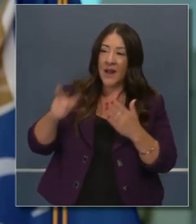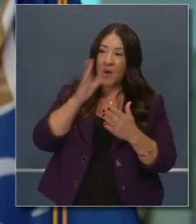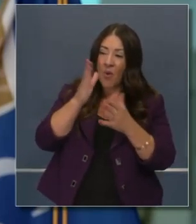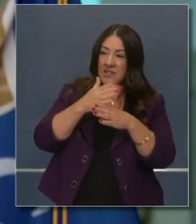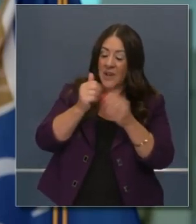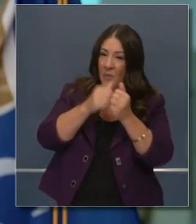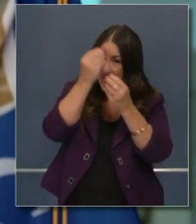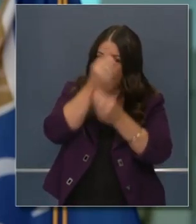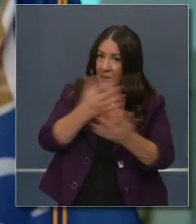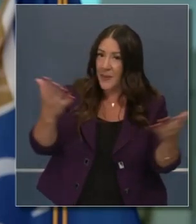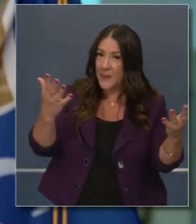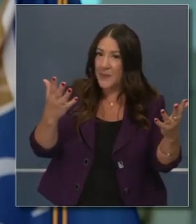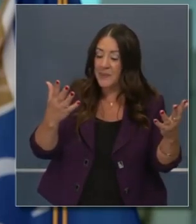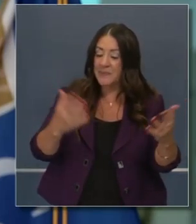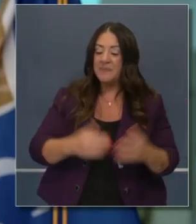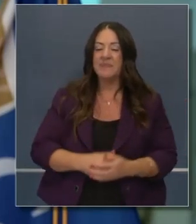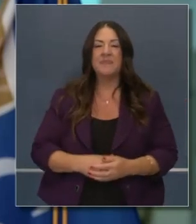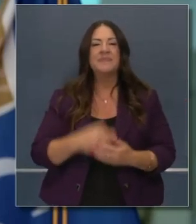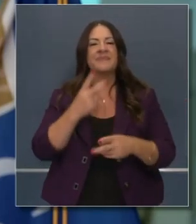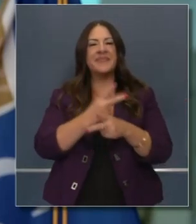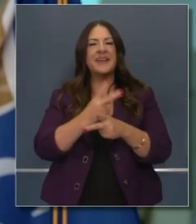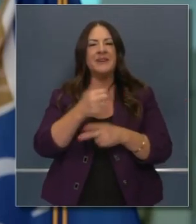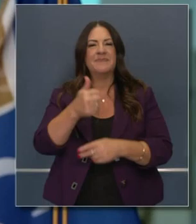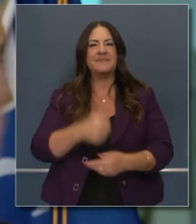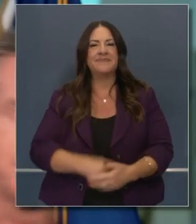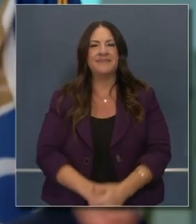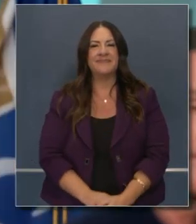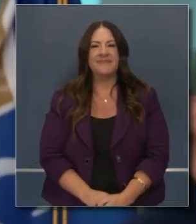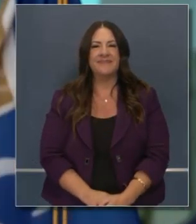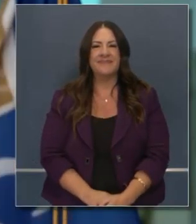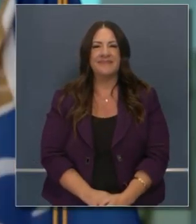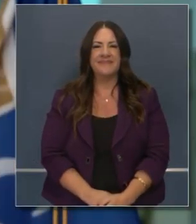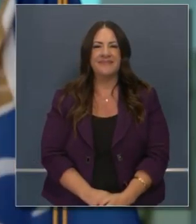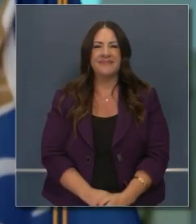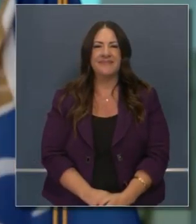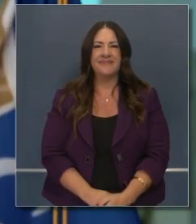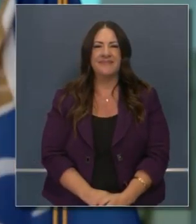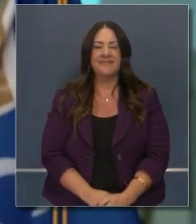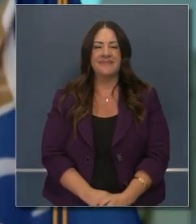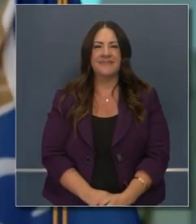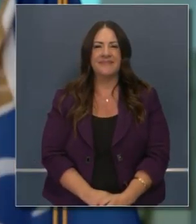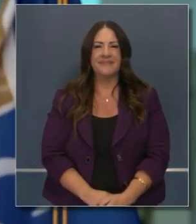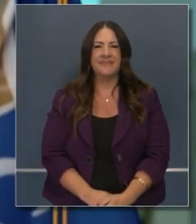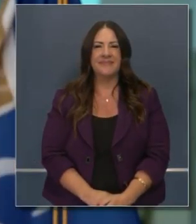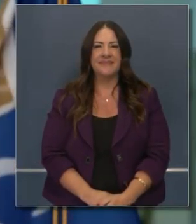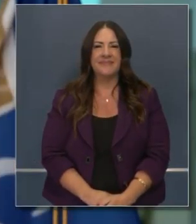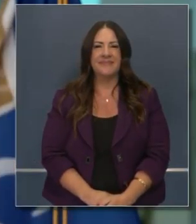Galli les traerá las últimas noticias sobre el estatus de niveles también. Muchísimas gracias.